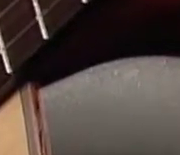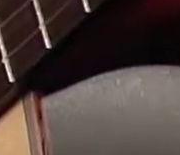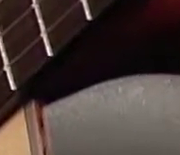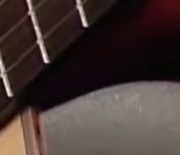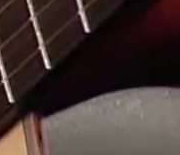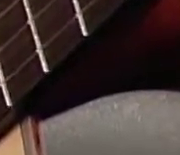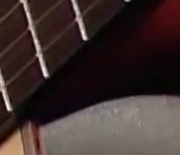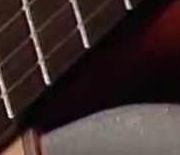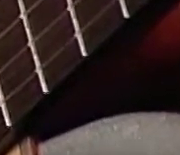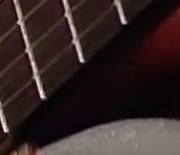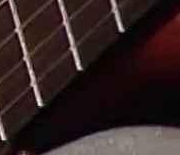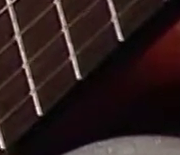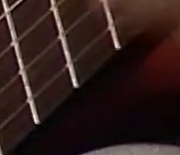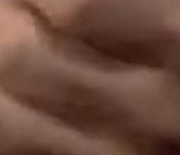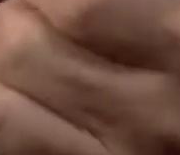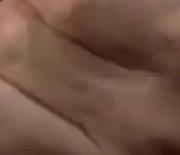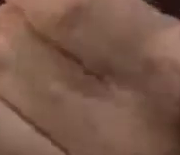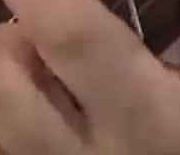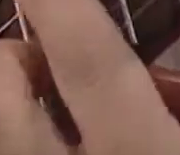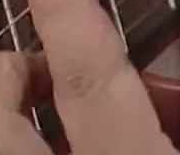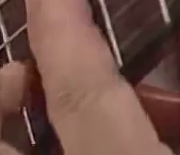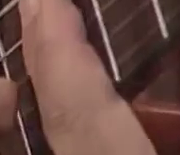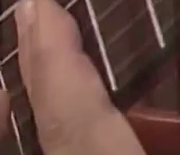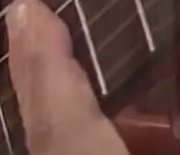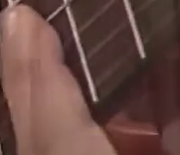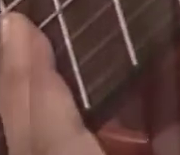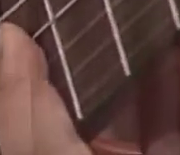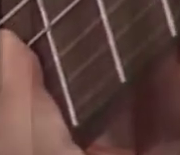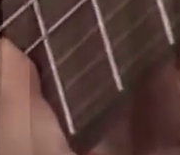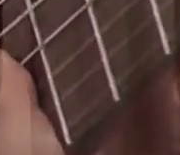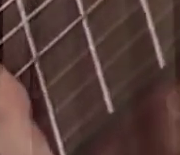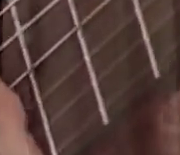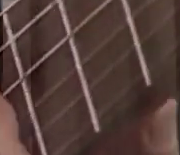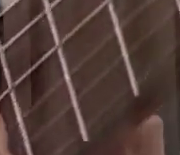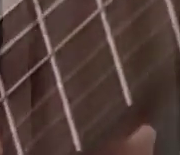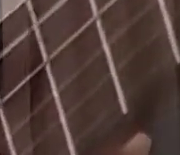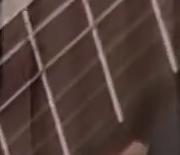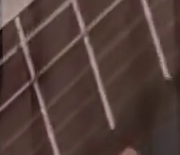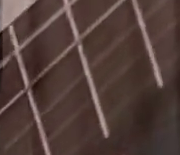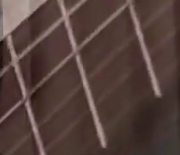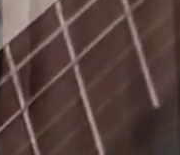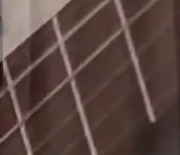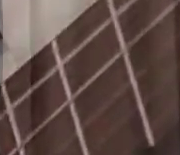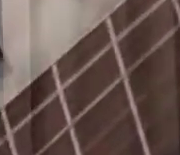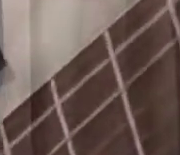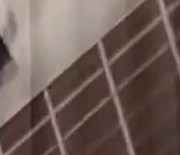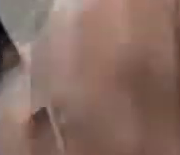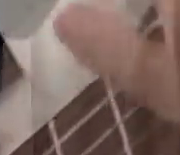Thank you.